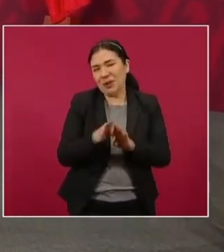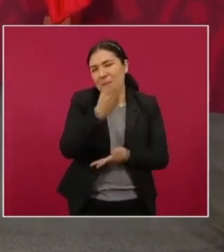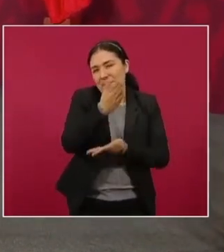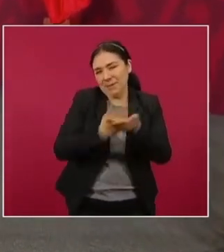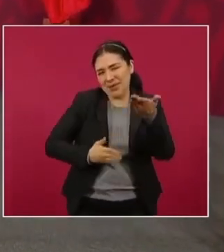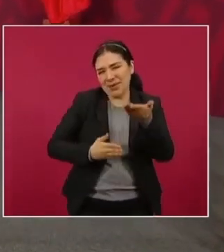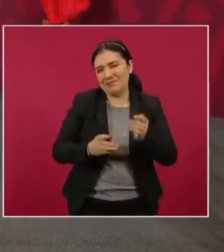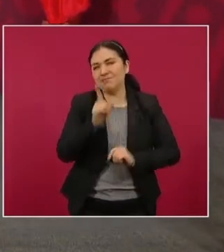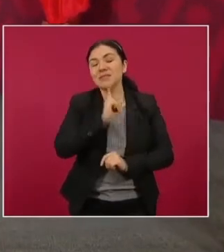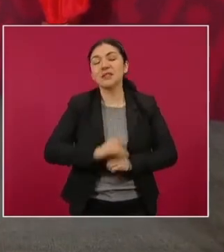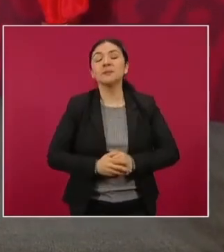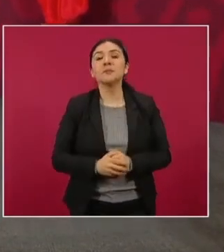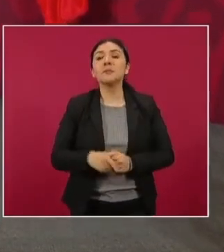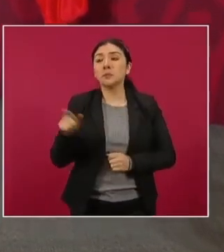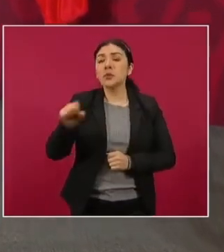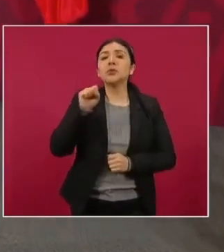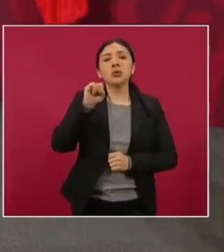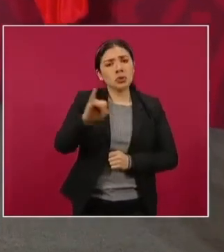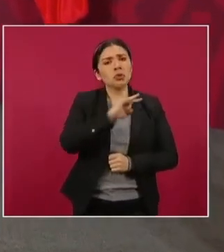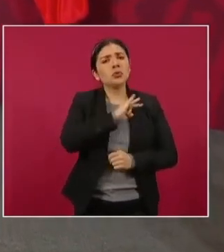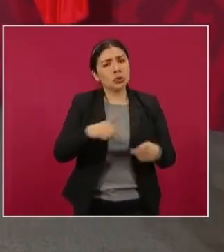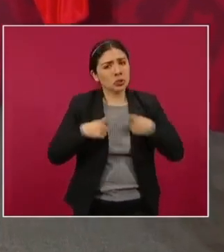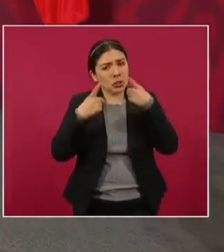de una empresa china